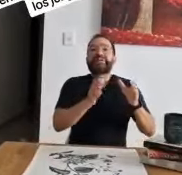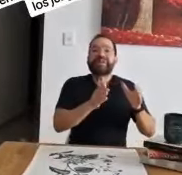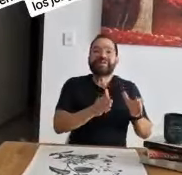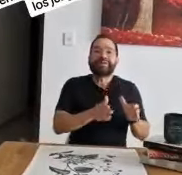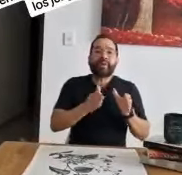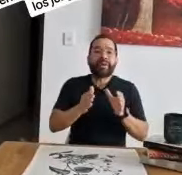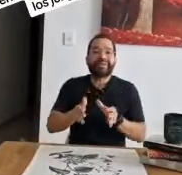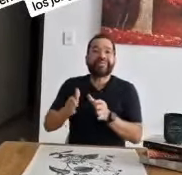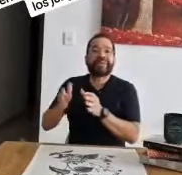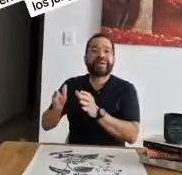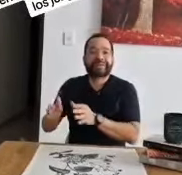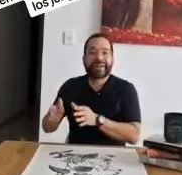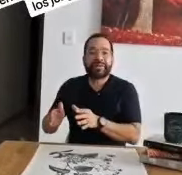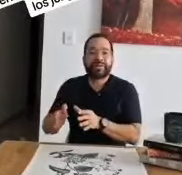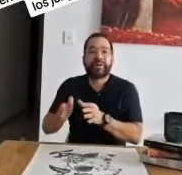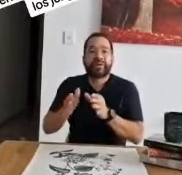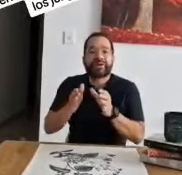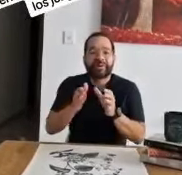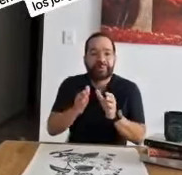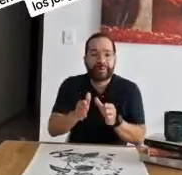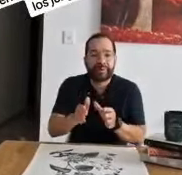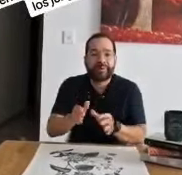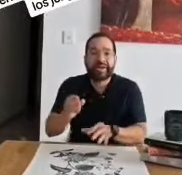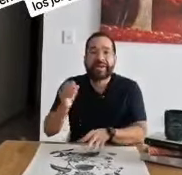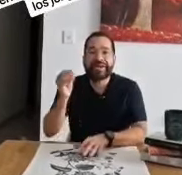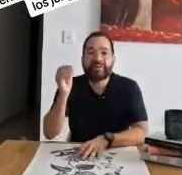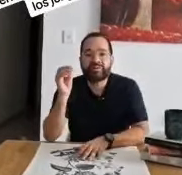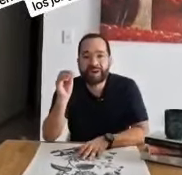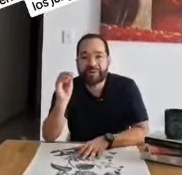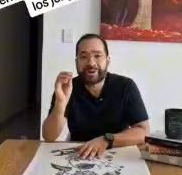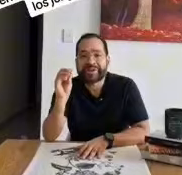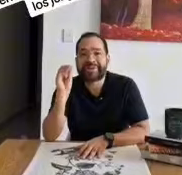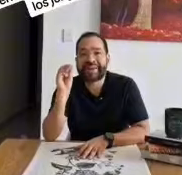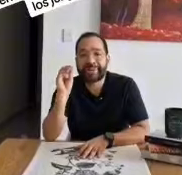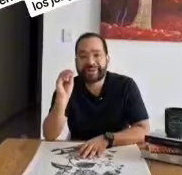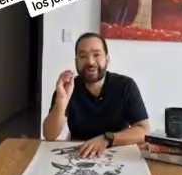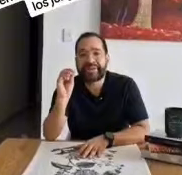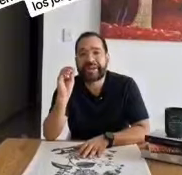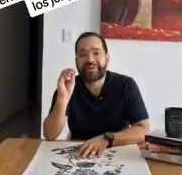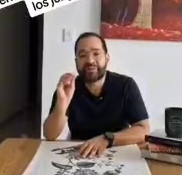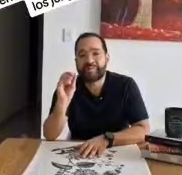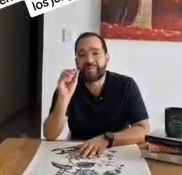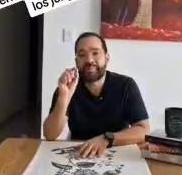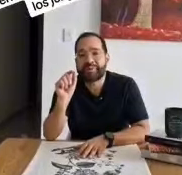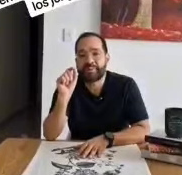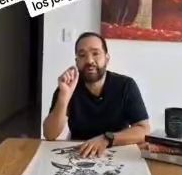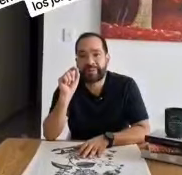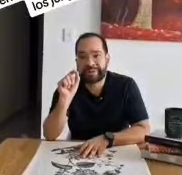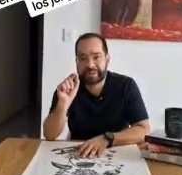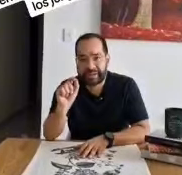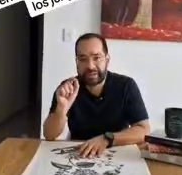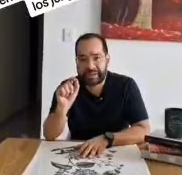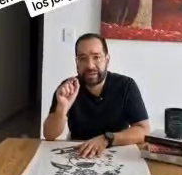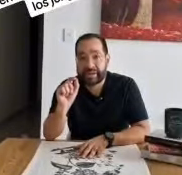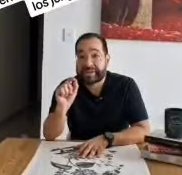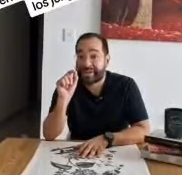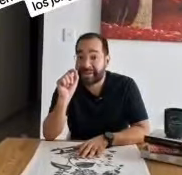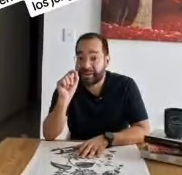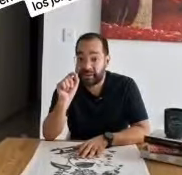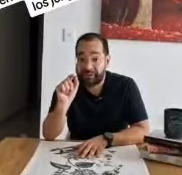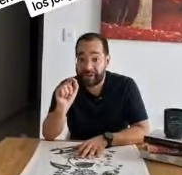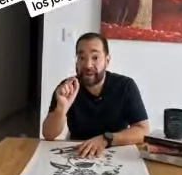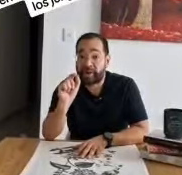Es que ese es el punto, están perdidos. Están perdidos estos personajes, ¿por qué? Porque efectivamente lo que